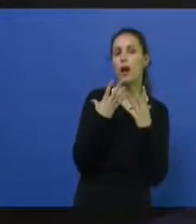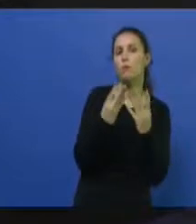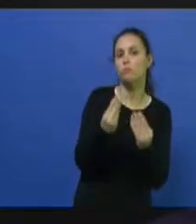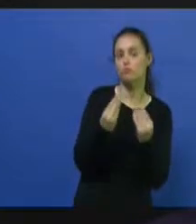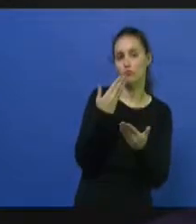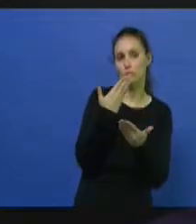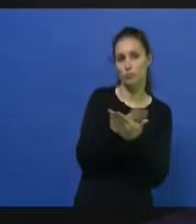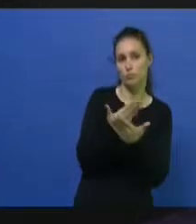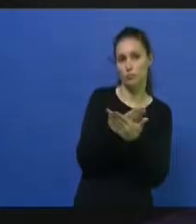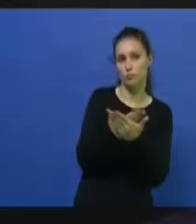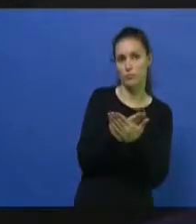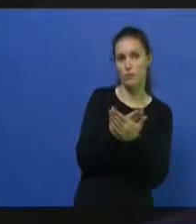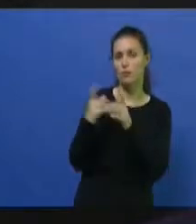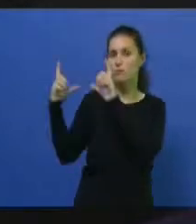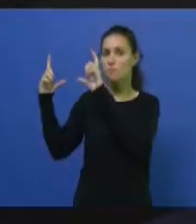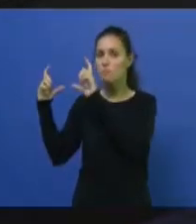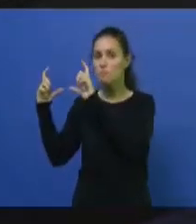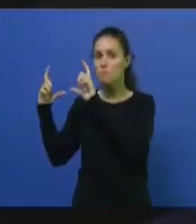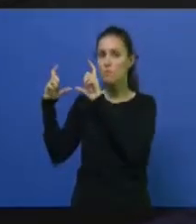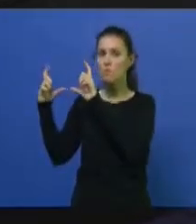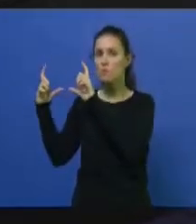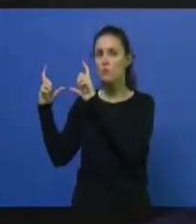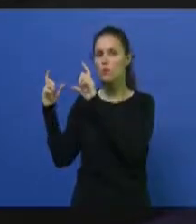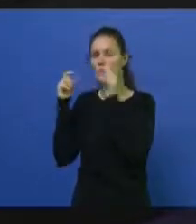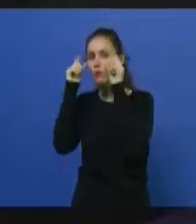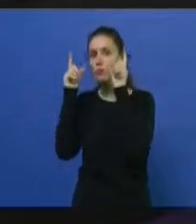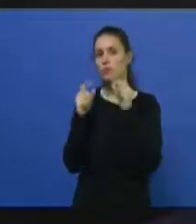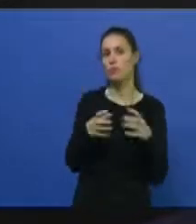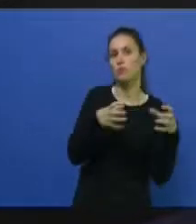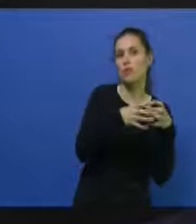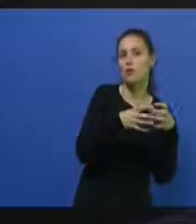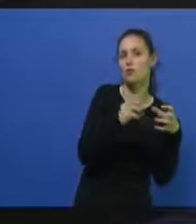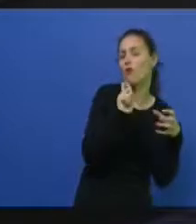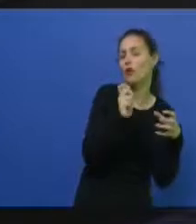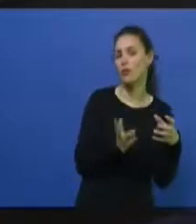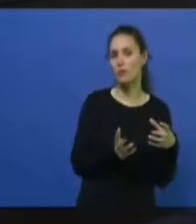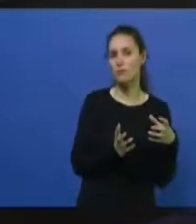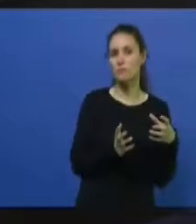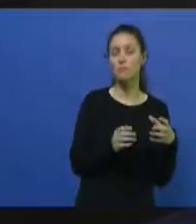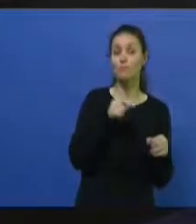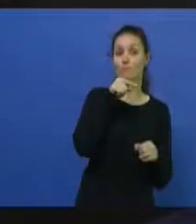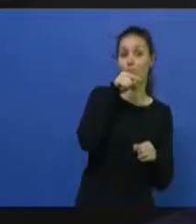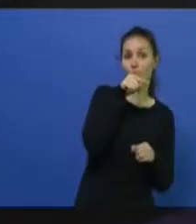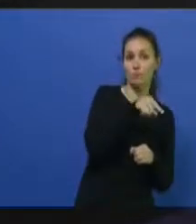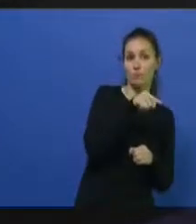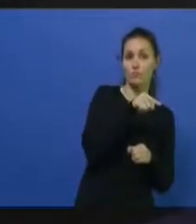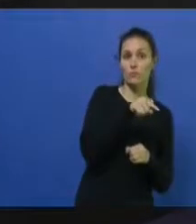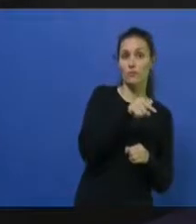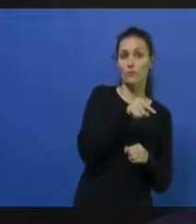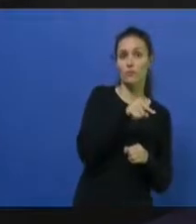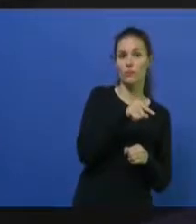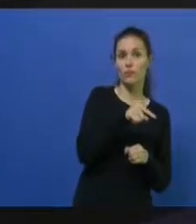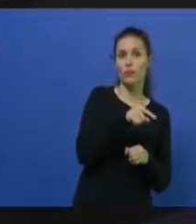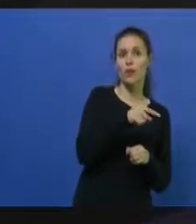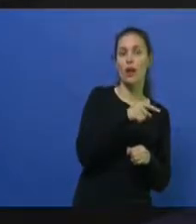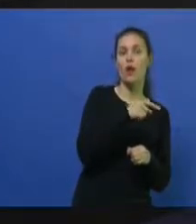una foto por ahí, lo voy a sorprender con quiénes se reunieron. Allí en Villanueva, una de las integrantes de la